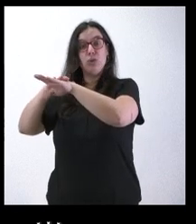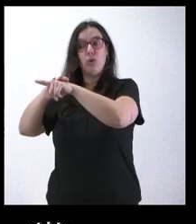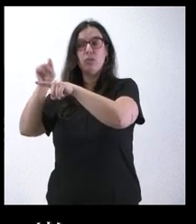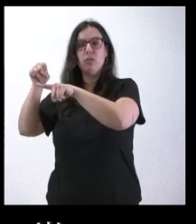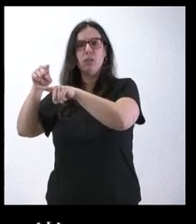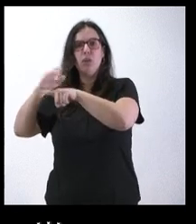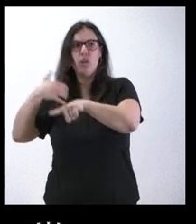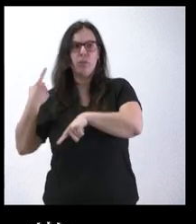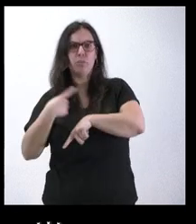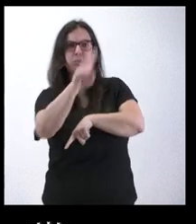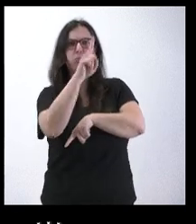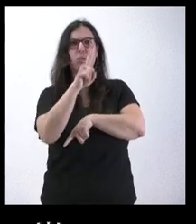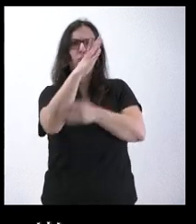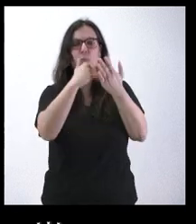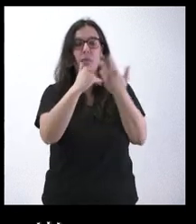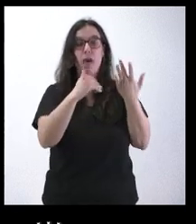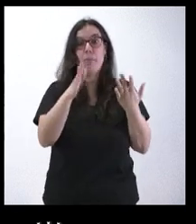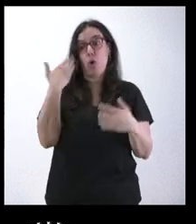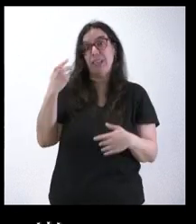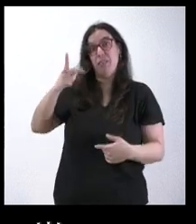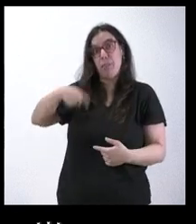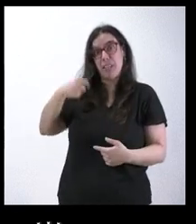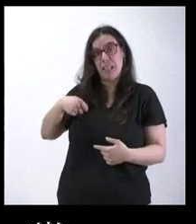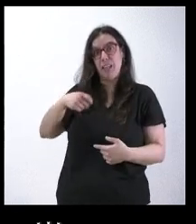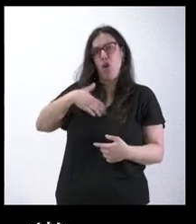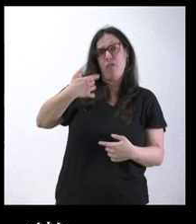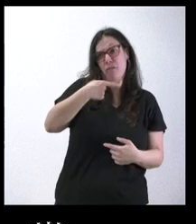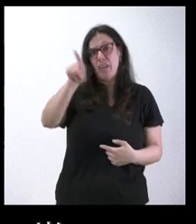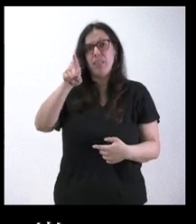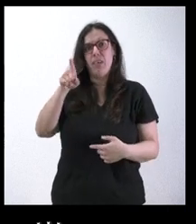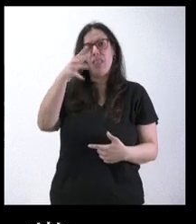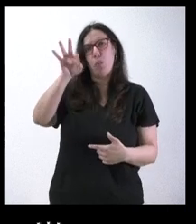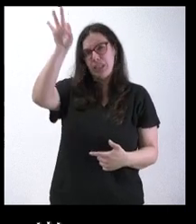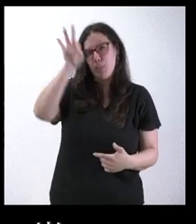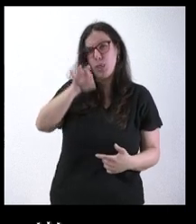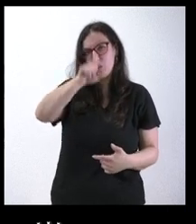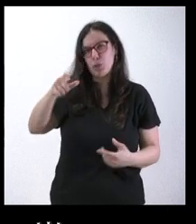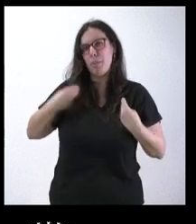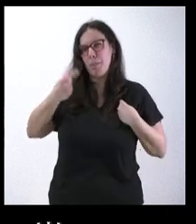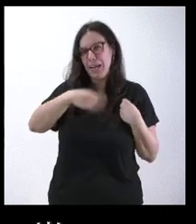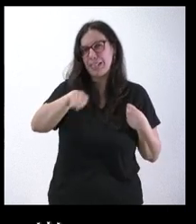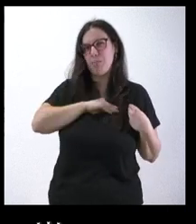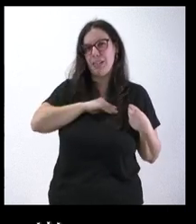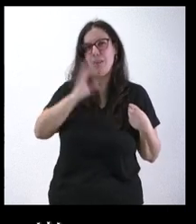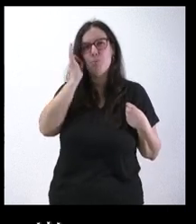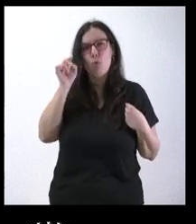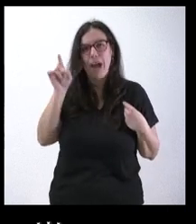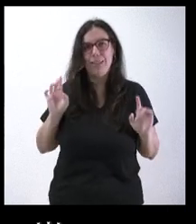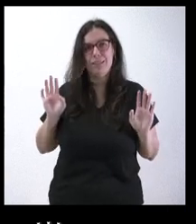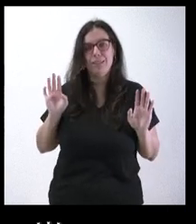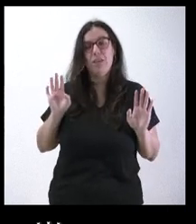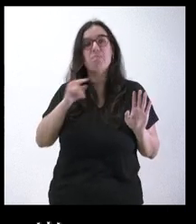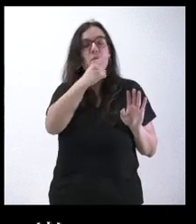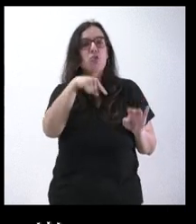ofendiendo a la mitad de la población de España y no no fueron ustedes tan contundentes tampoco cuando eh